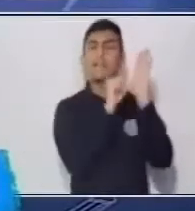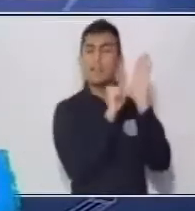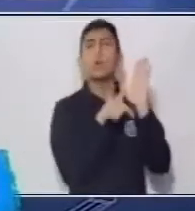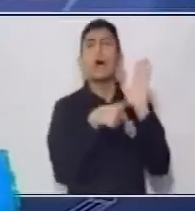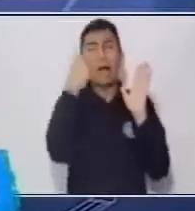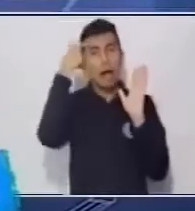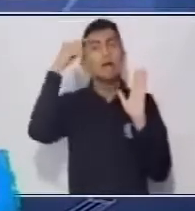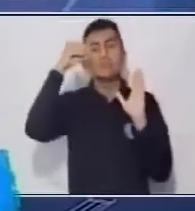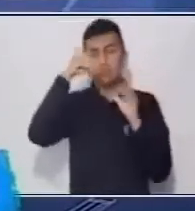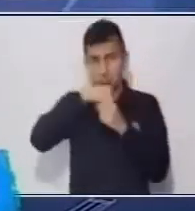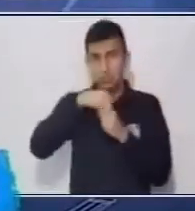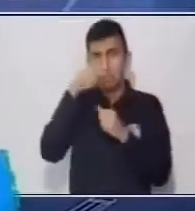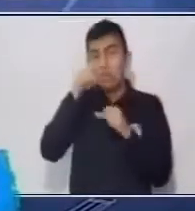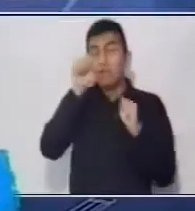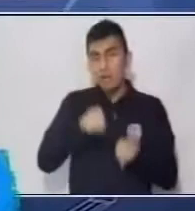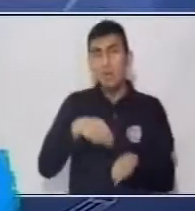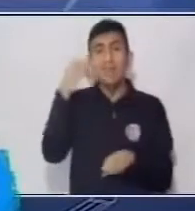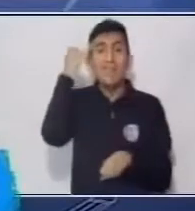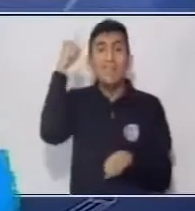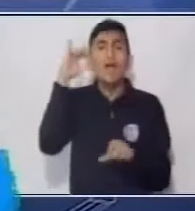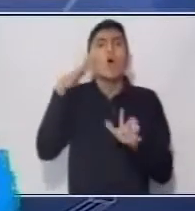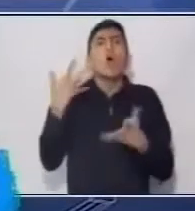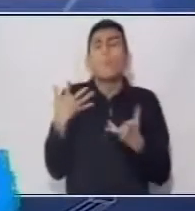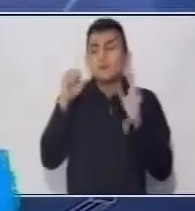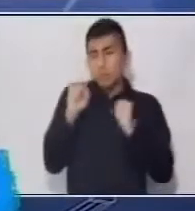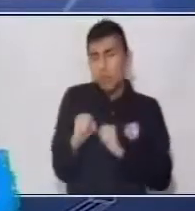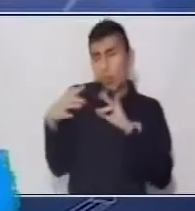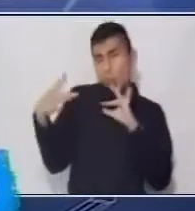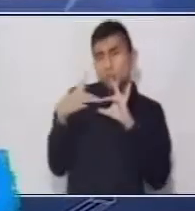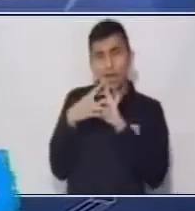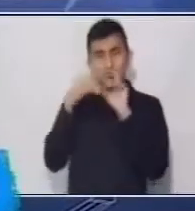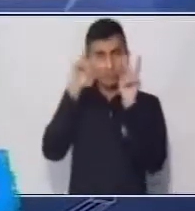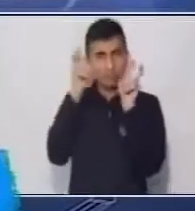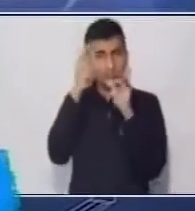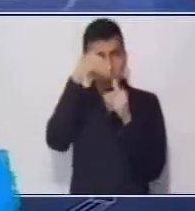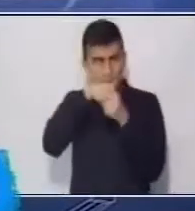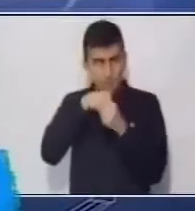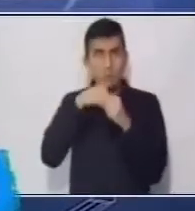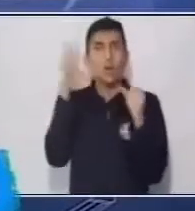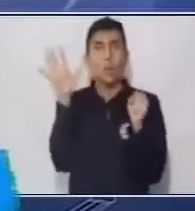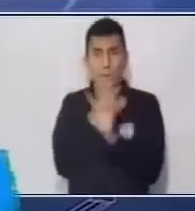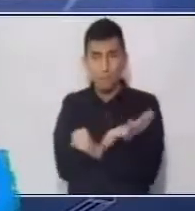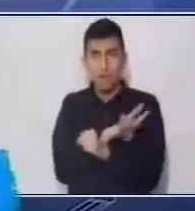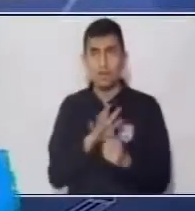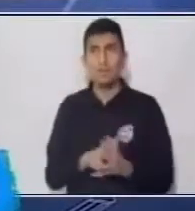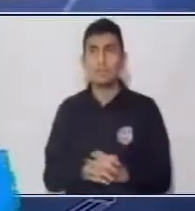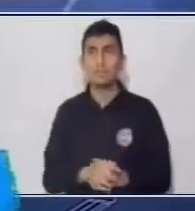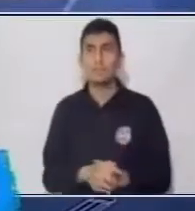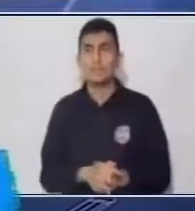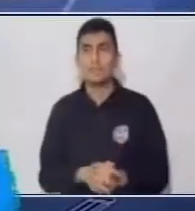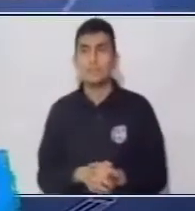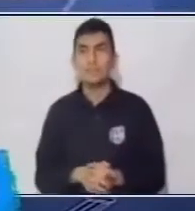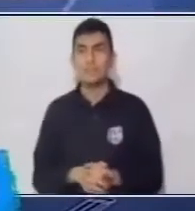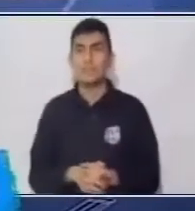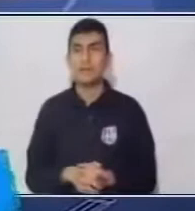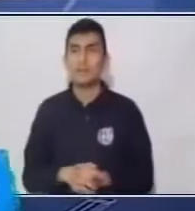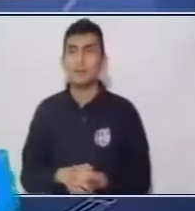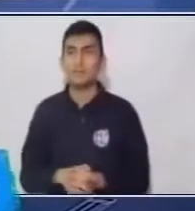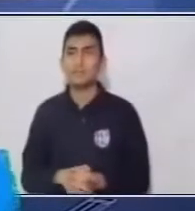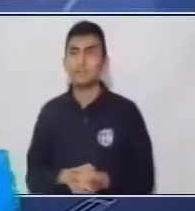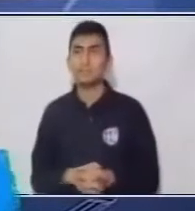hacen a que la idea se una y se exprese como una oración compleja. Entonces vamos a